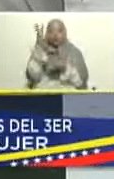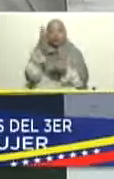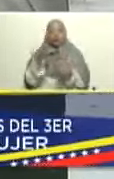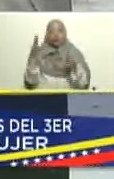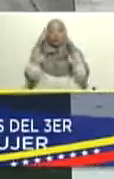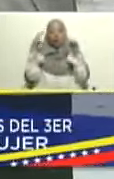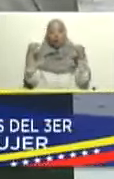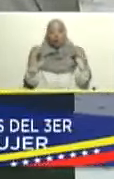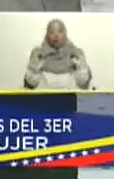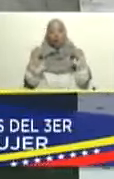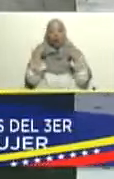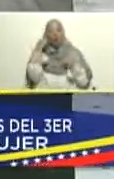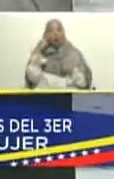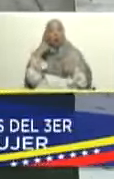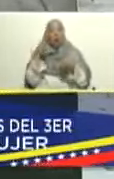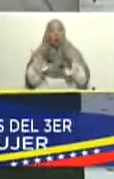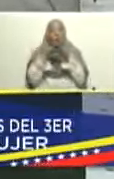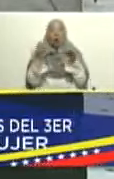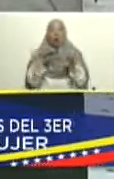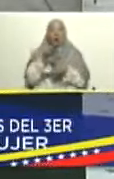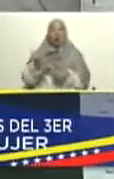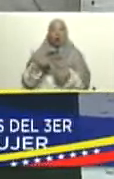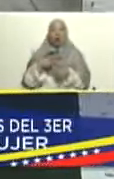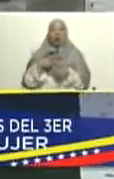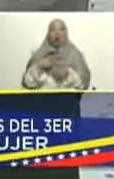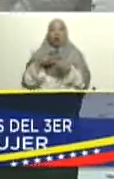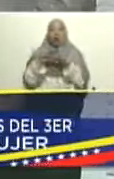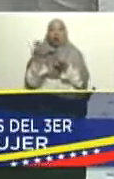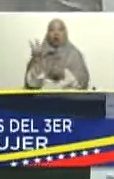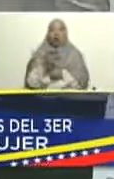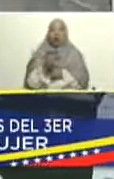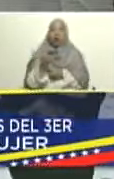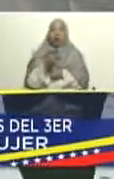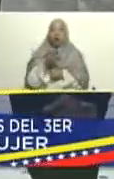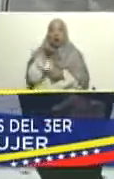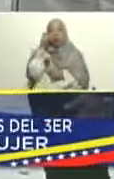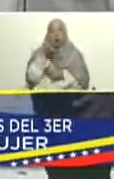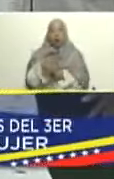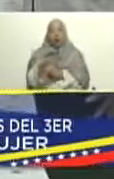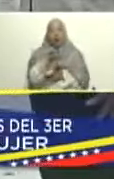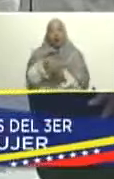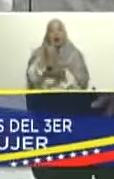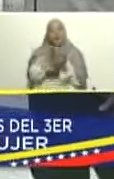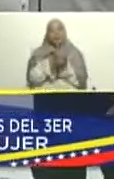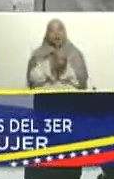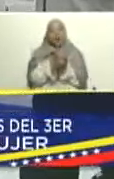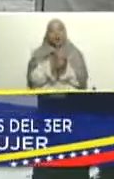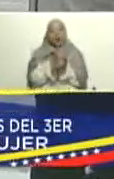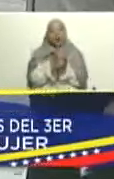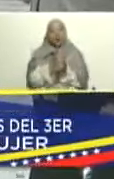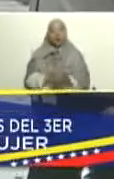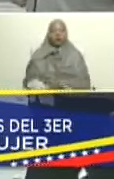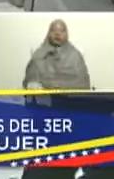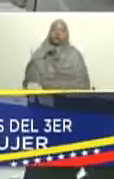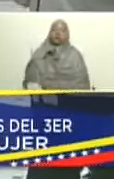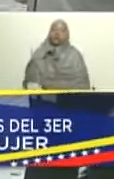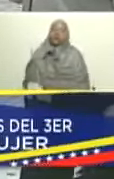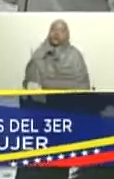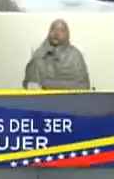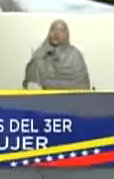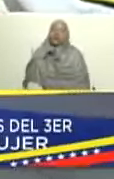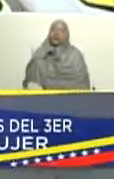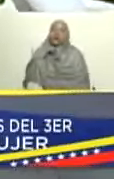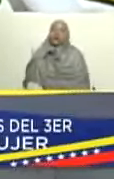América, la Virgen Morena, para todos nosotros, para todo el país, para todo nuestro pueblo. Amén, amén. Esto bueno, nosotros,